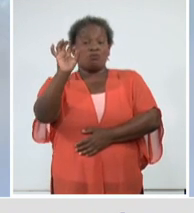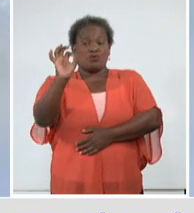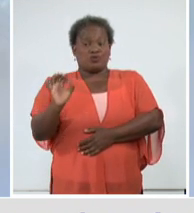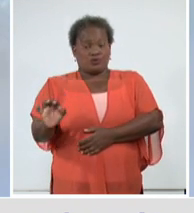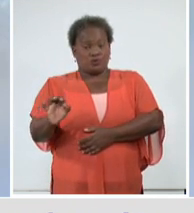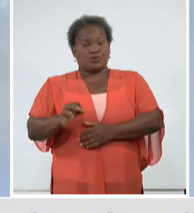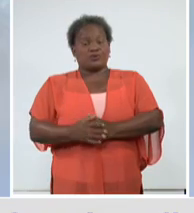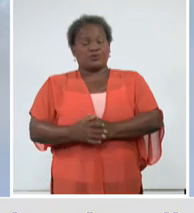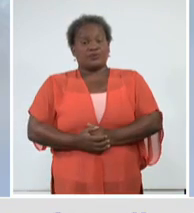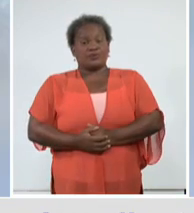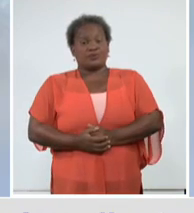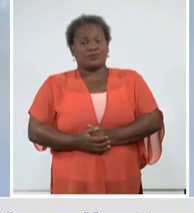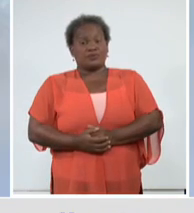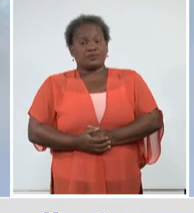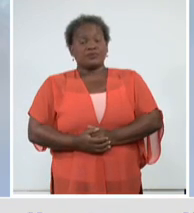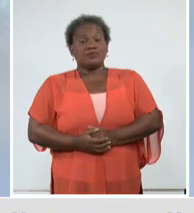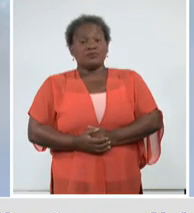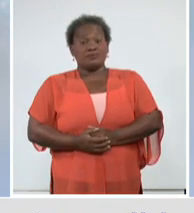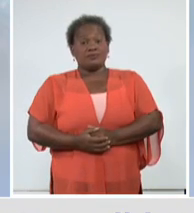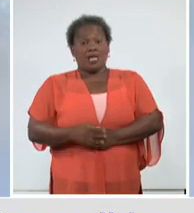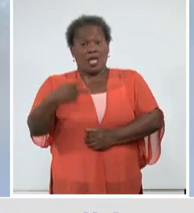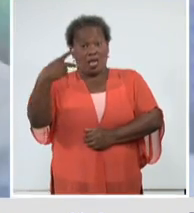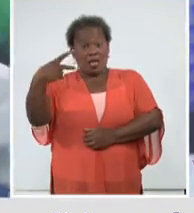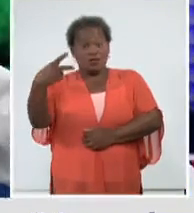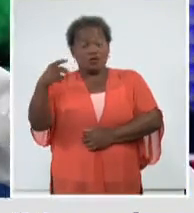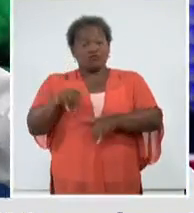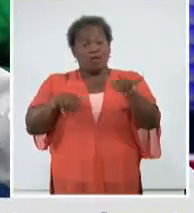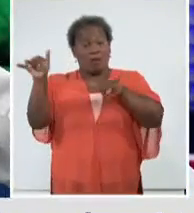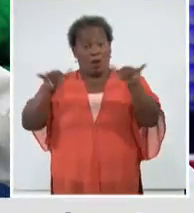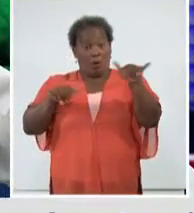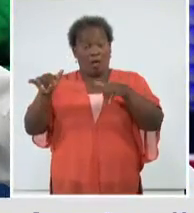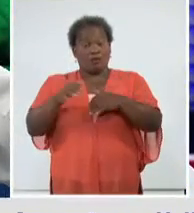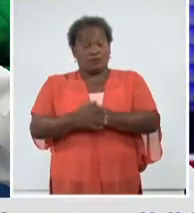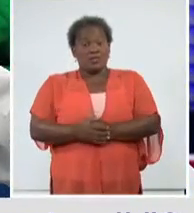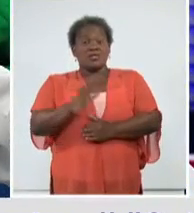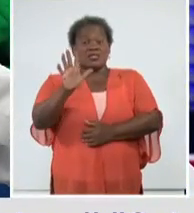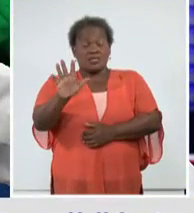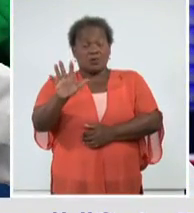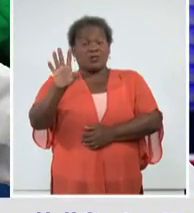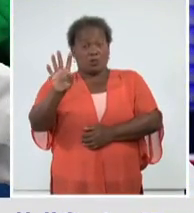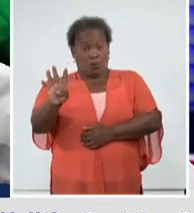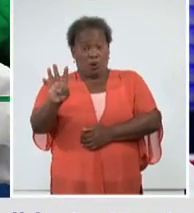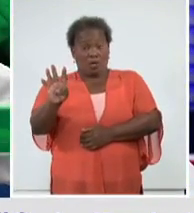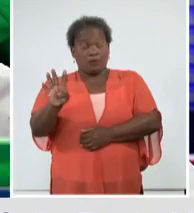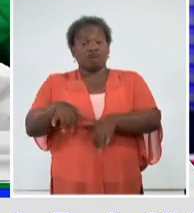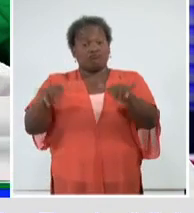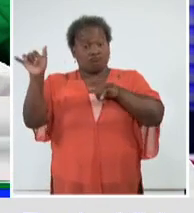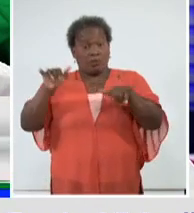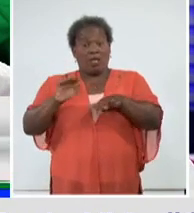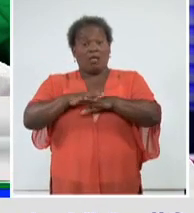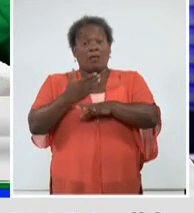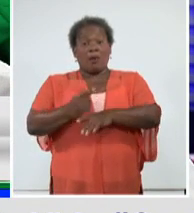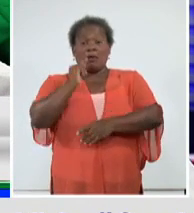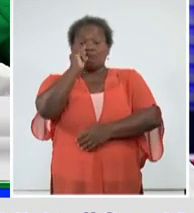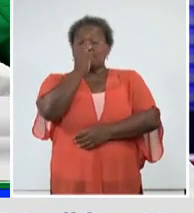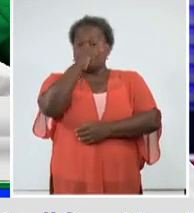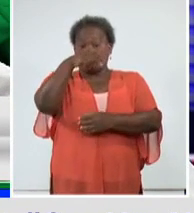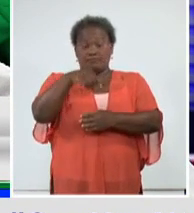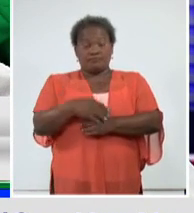2,59%. Los 2 evacuados, los 54 retornados a sus países después del diagnóstico, y ayer